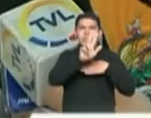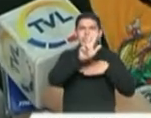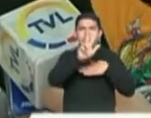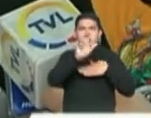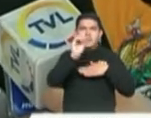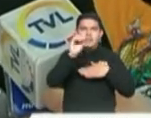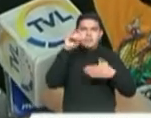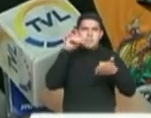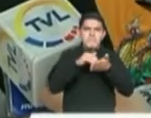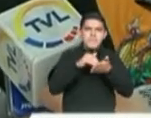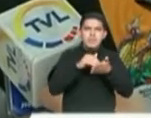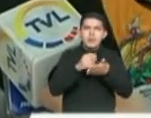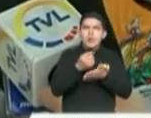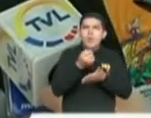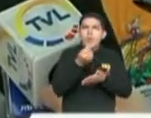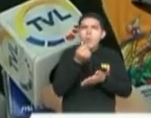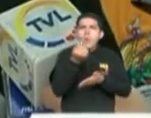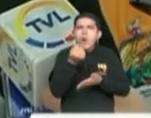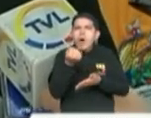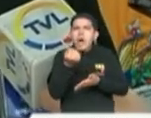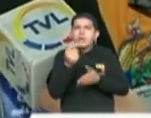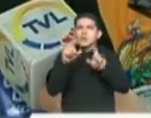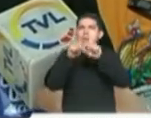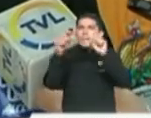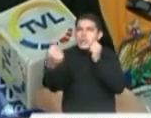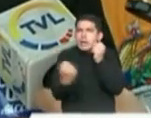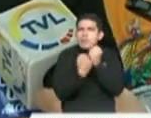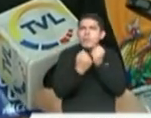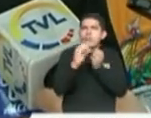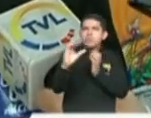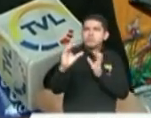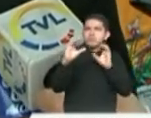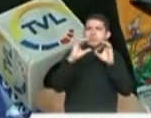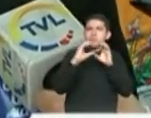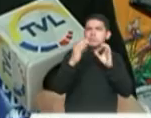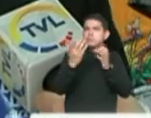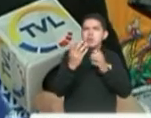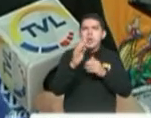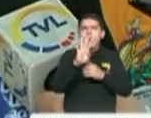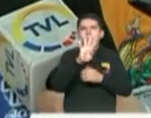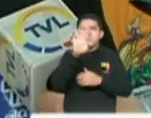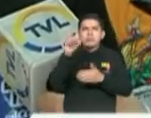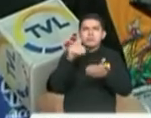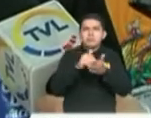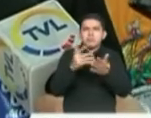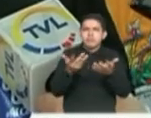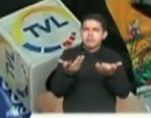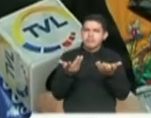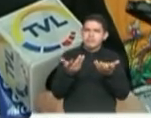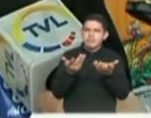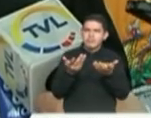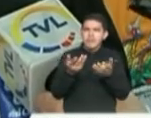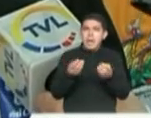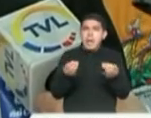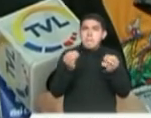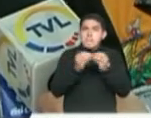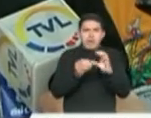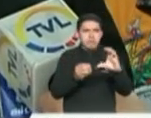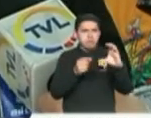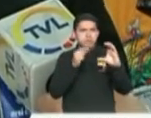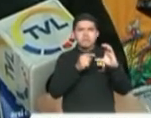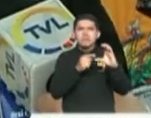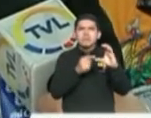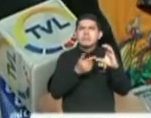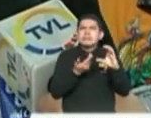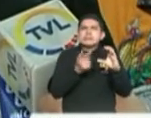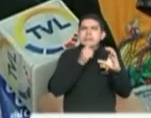cubre finalmente la empresa privada - el deducible son cuatro mil dólares los diez islas la